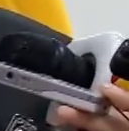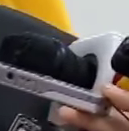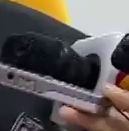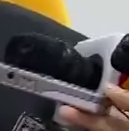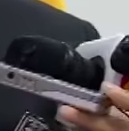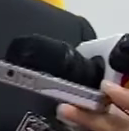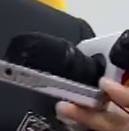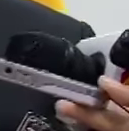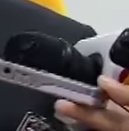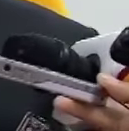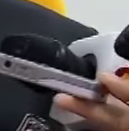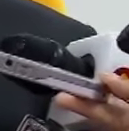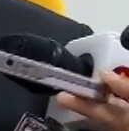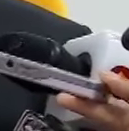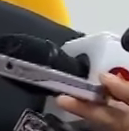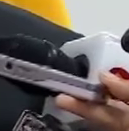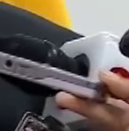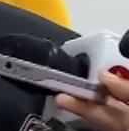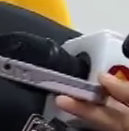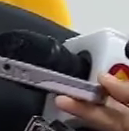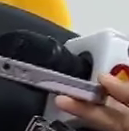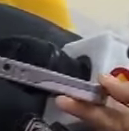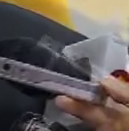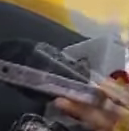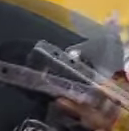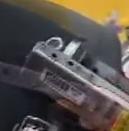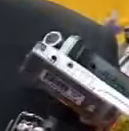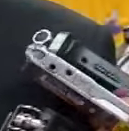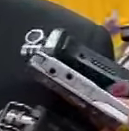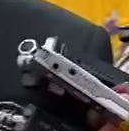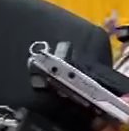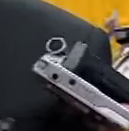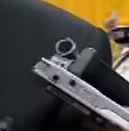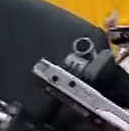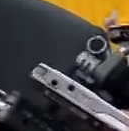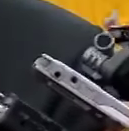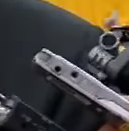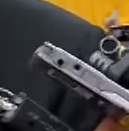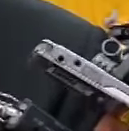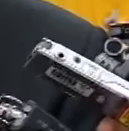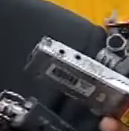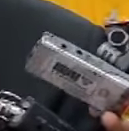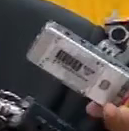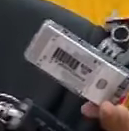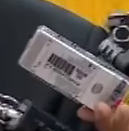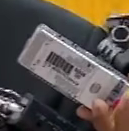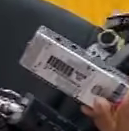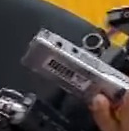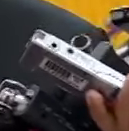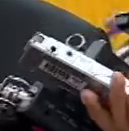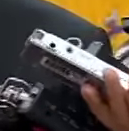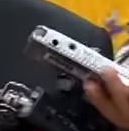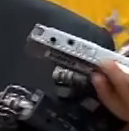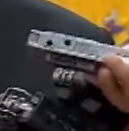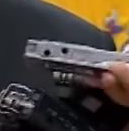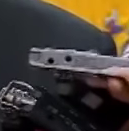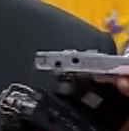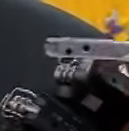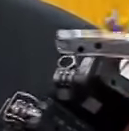sea, y no importa porque él no es un superior militar. La Constitución establece que el presidente es la máxima autoridad de las Fuerzas